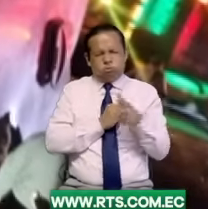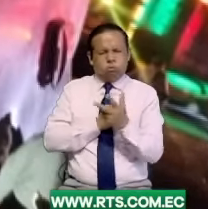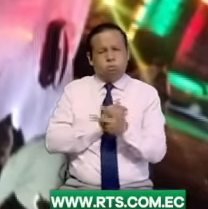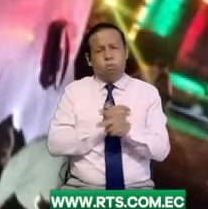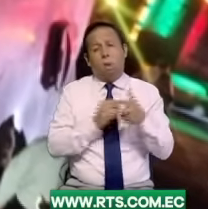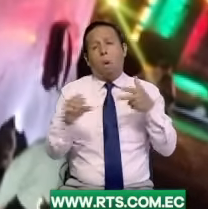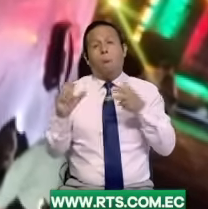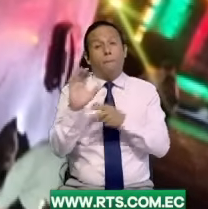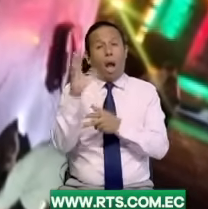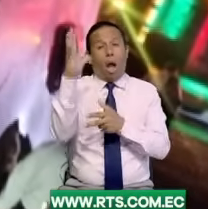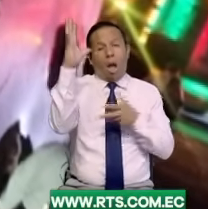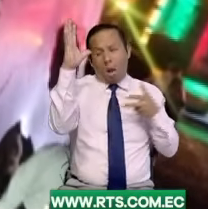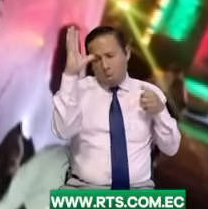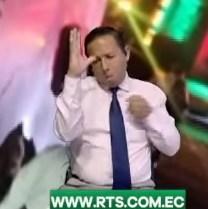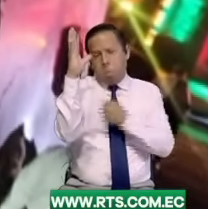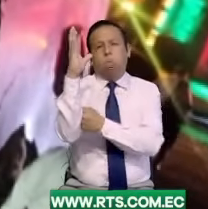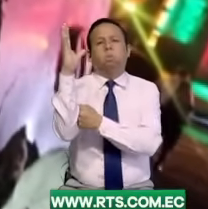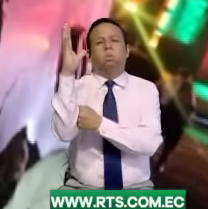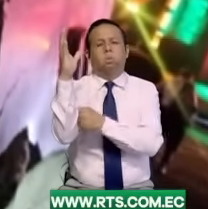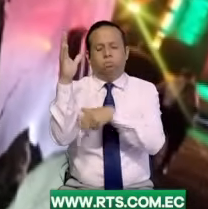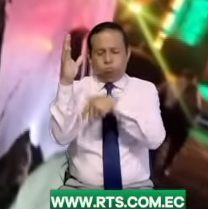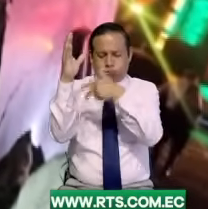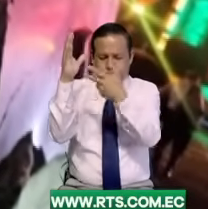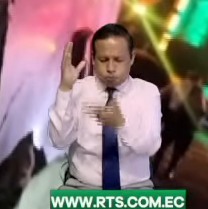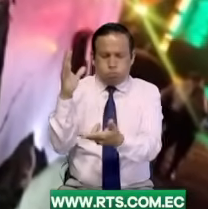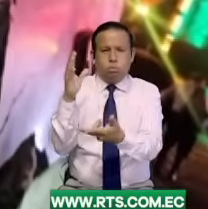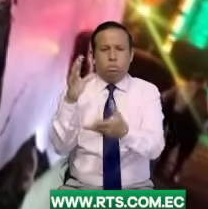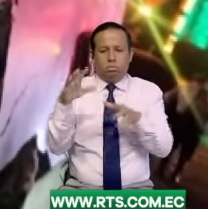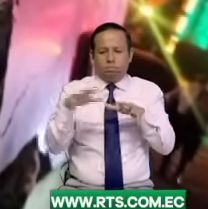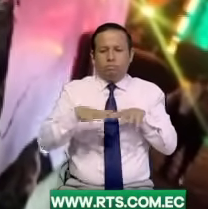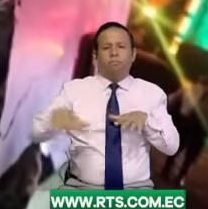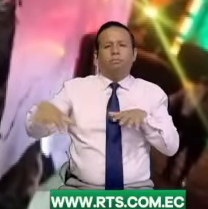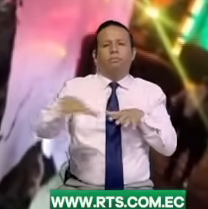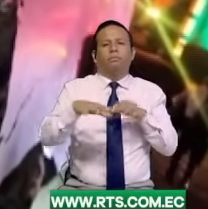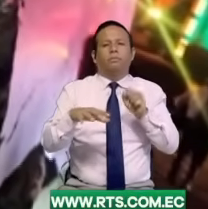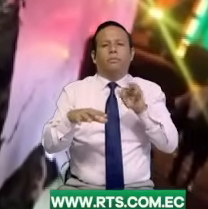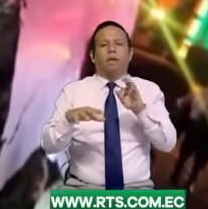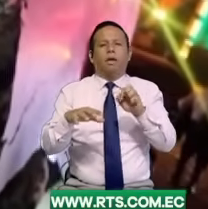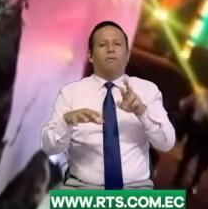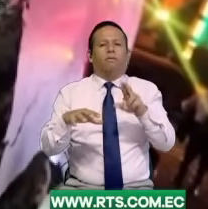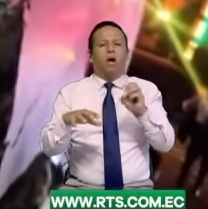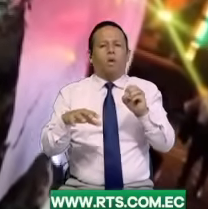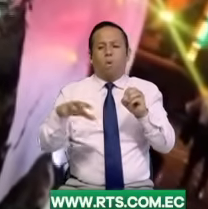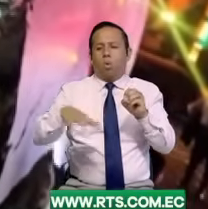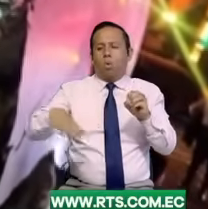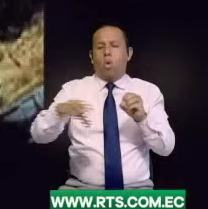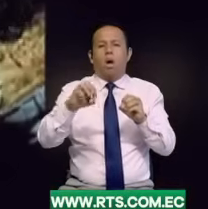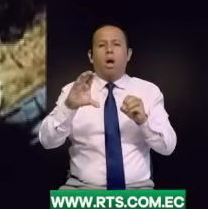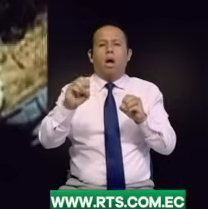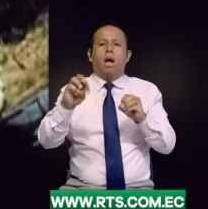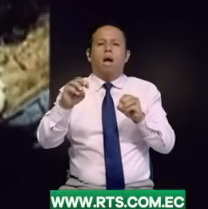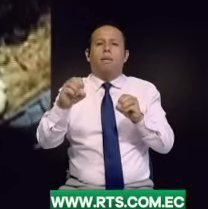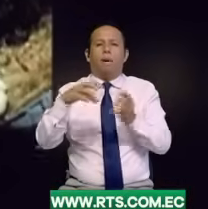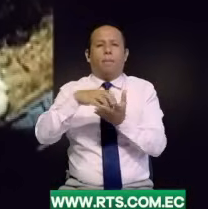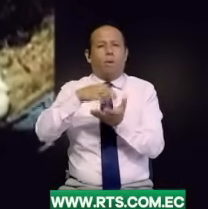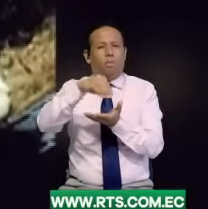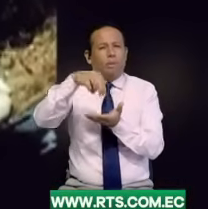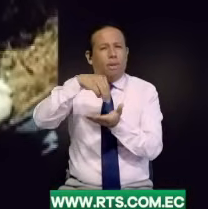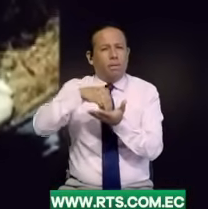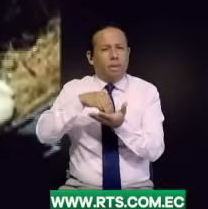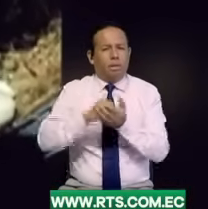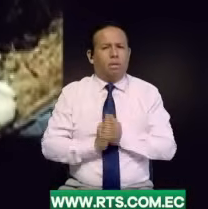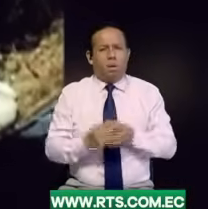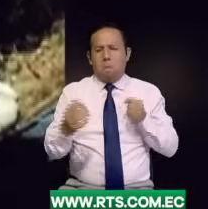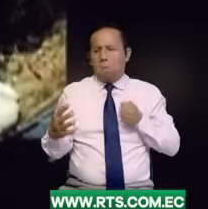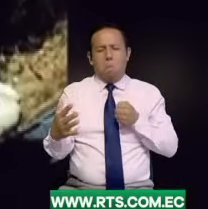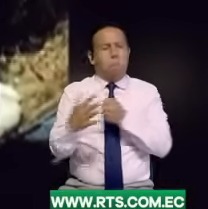accidente sucedió en el paso lateral que une las ciudades de Flavio Alfaro con el Carmen en la provincia de Manabí. El siniestro de tránsito dejó un